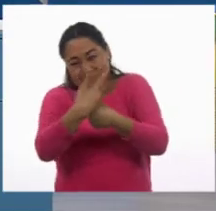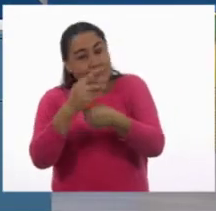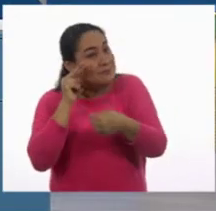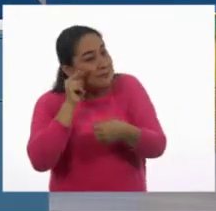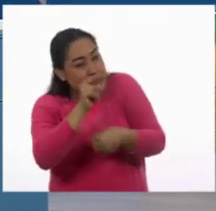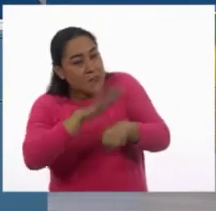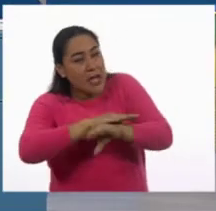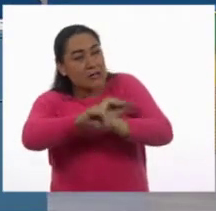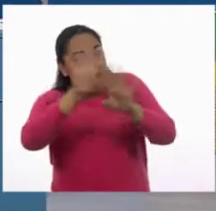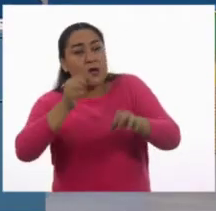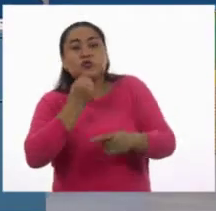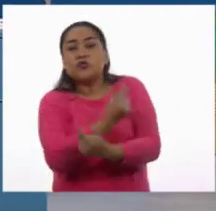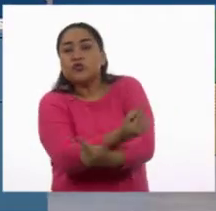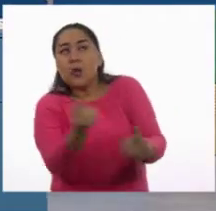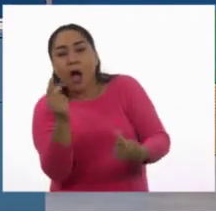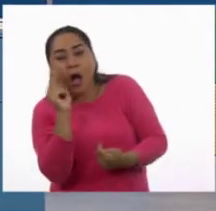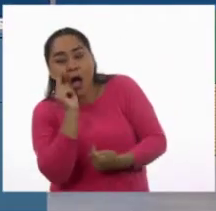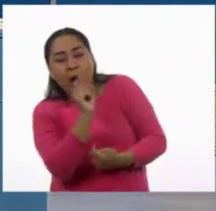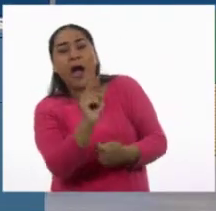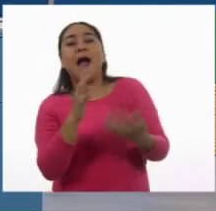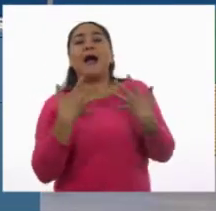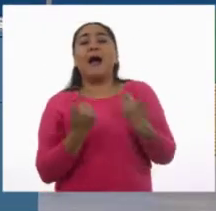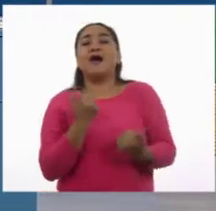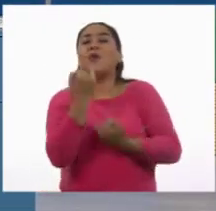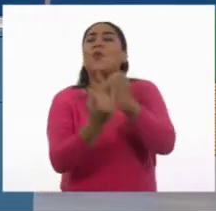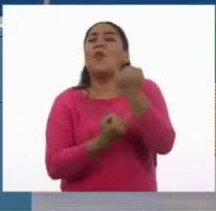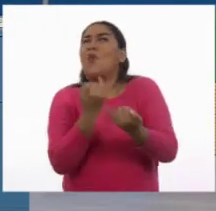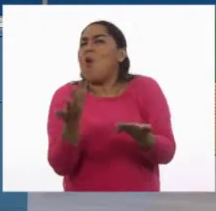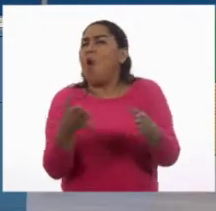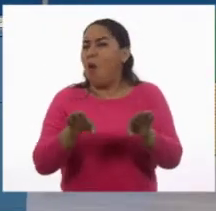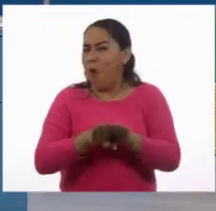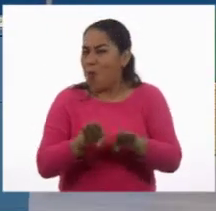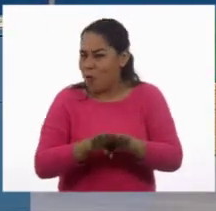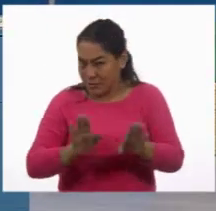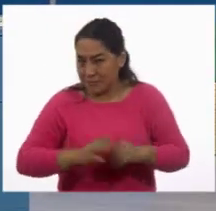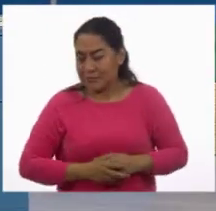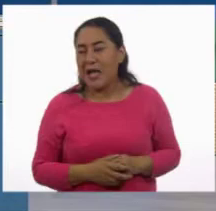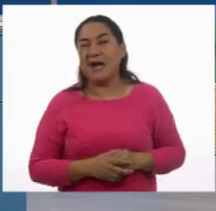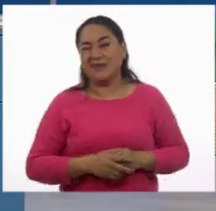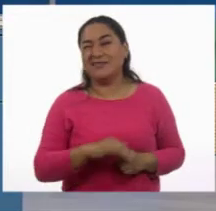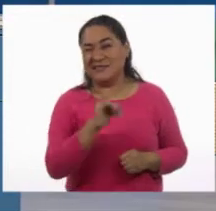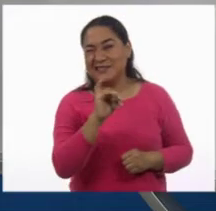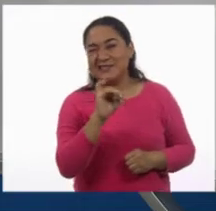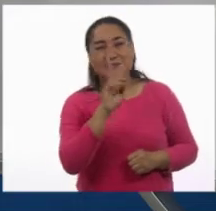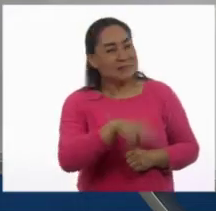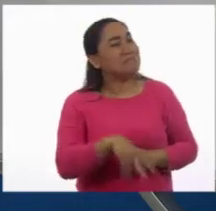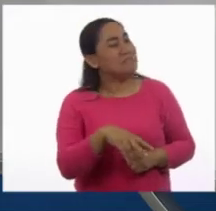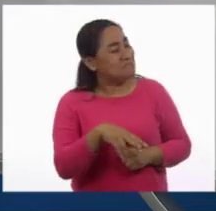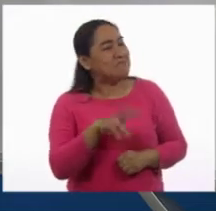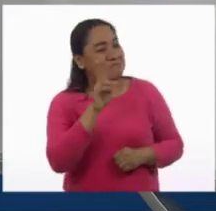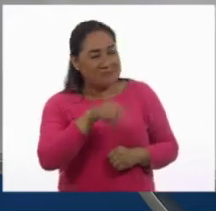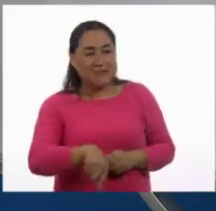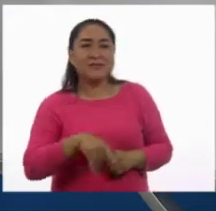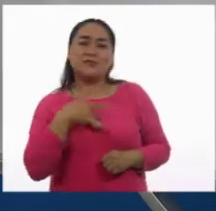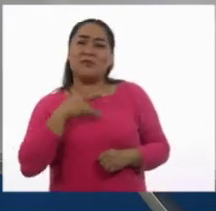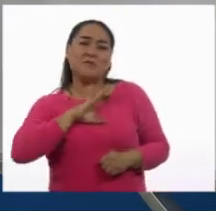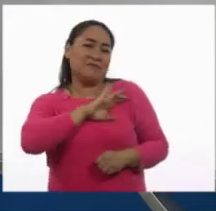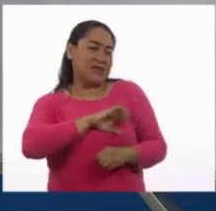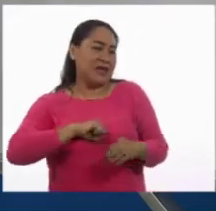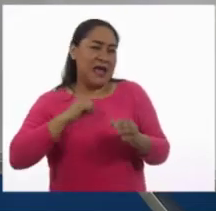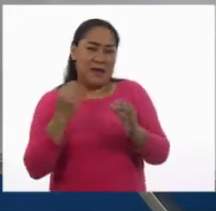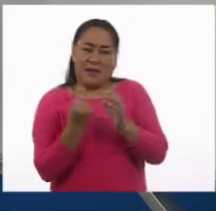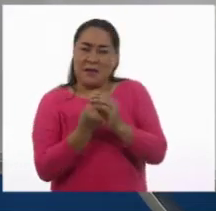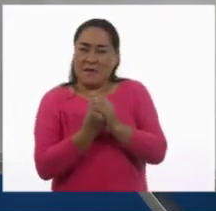cabo. Uh-huh. Perfecto. Me parece. Me encanta. Esta ya es una de mis clases favoritas. Nunca imaginé que pudiera mostrar